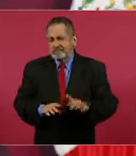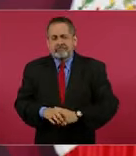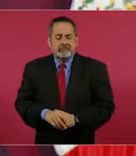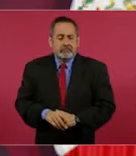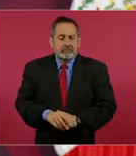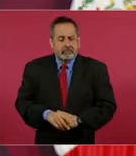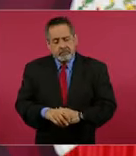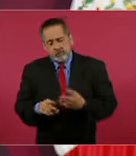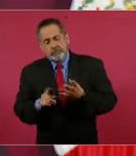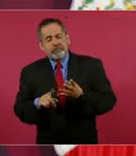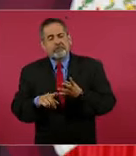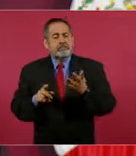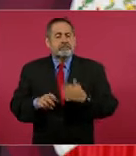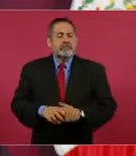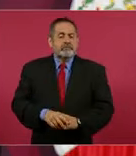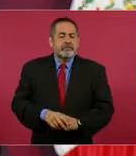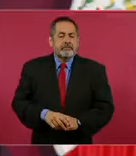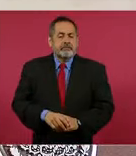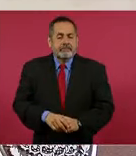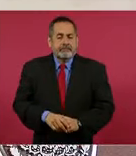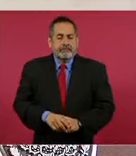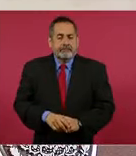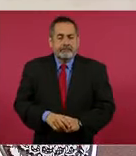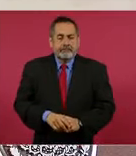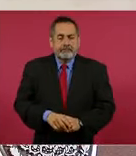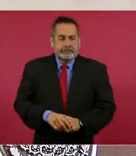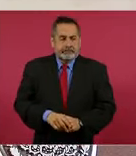Lo otro es que